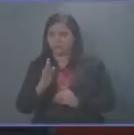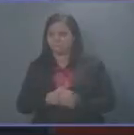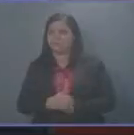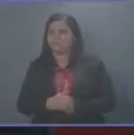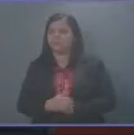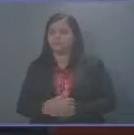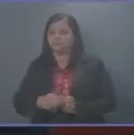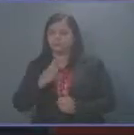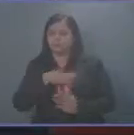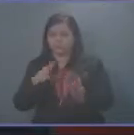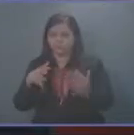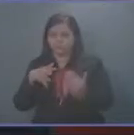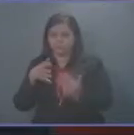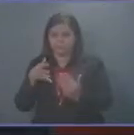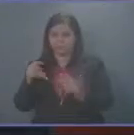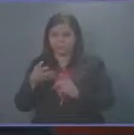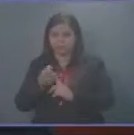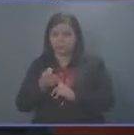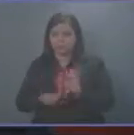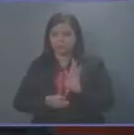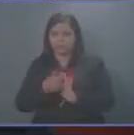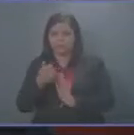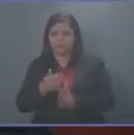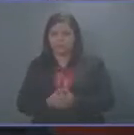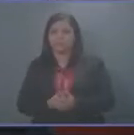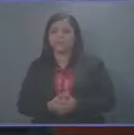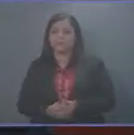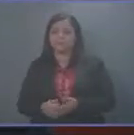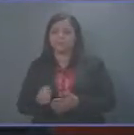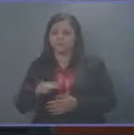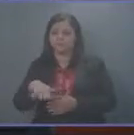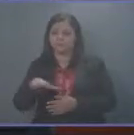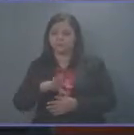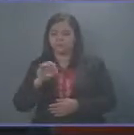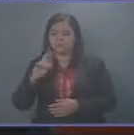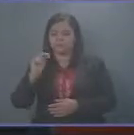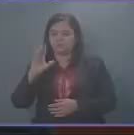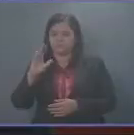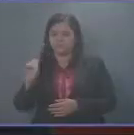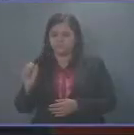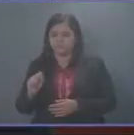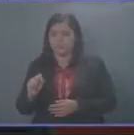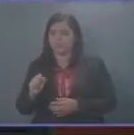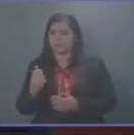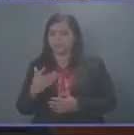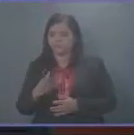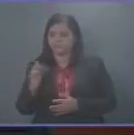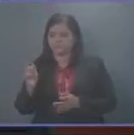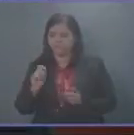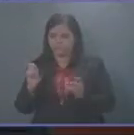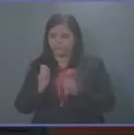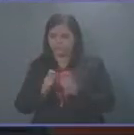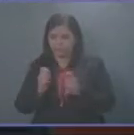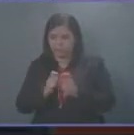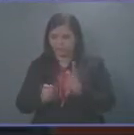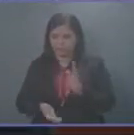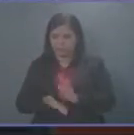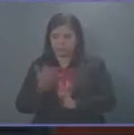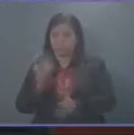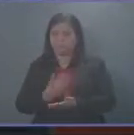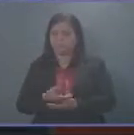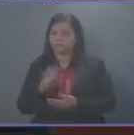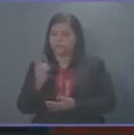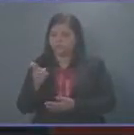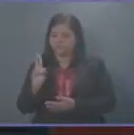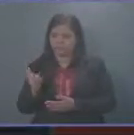por objeto regular el funcionamiento de zonas francas y depósitos para perfeccionamiento activo. Asimismo, regula